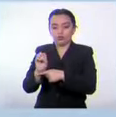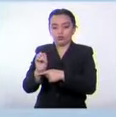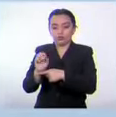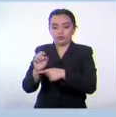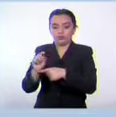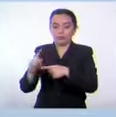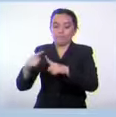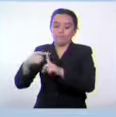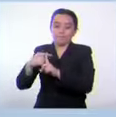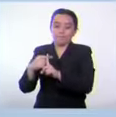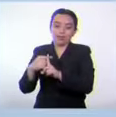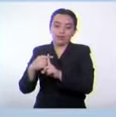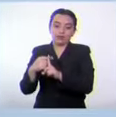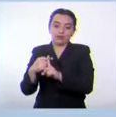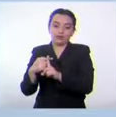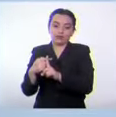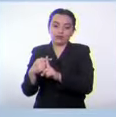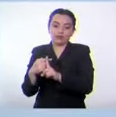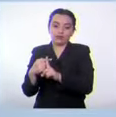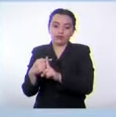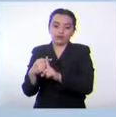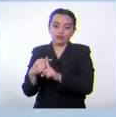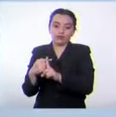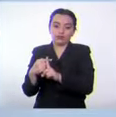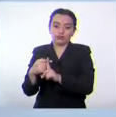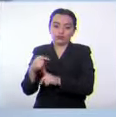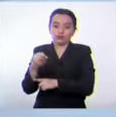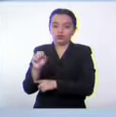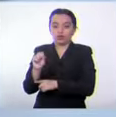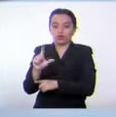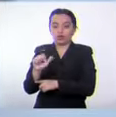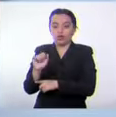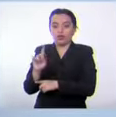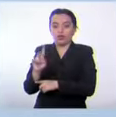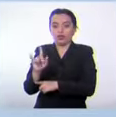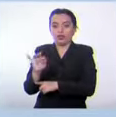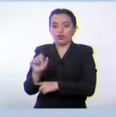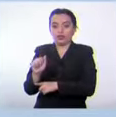más la masa de solvente.